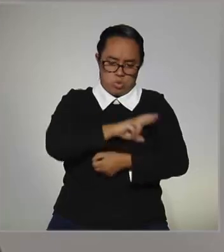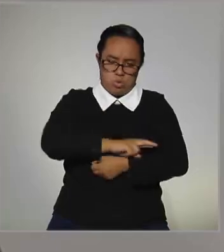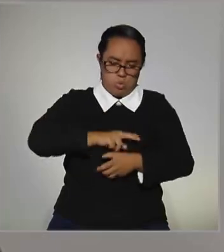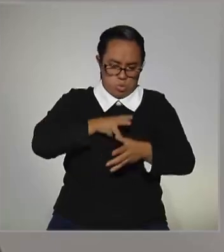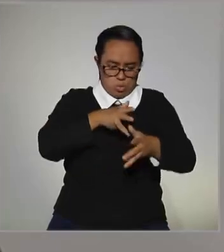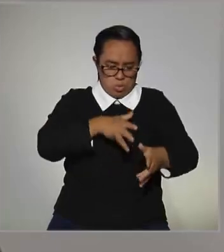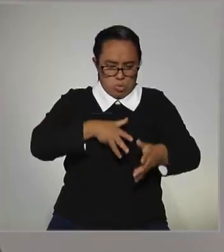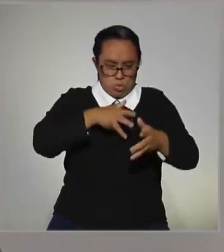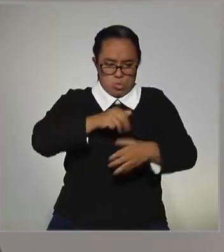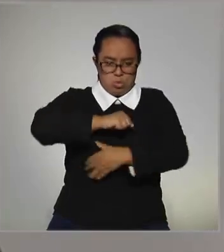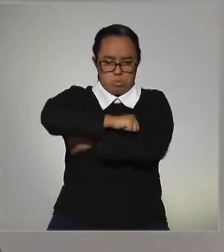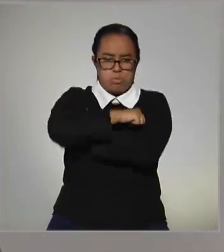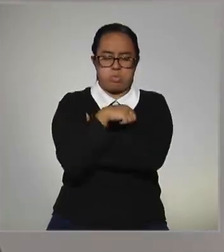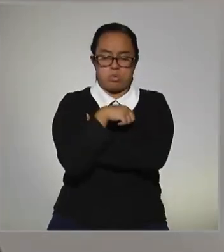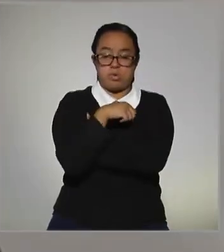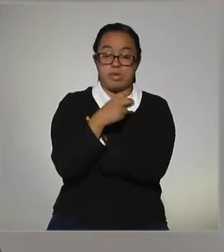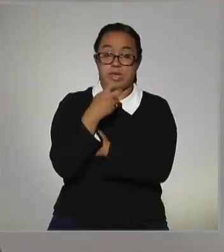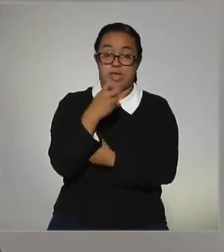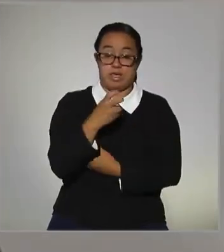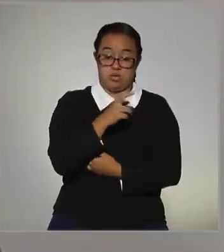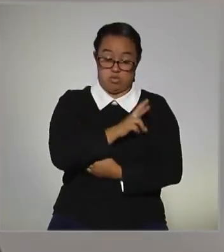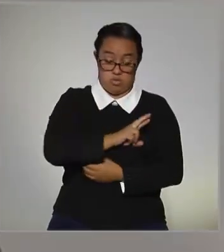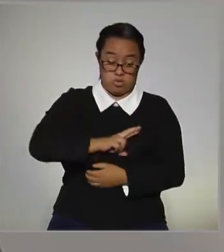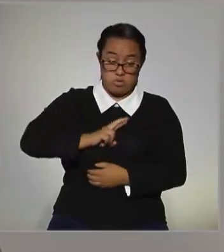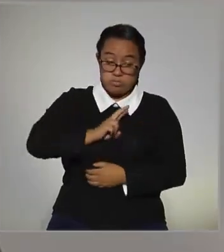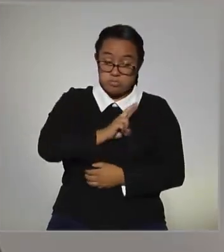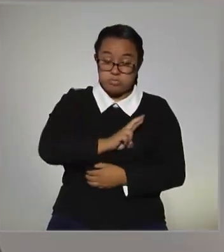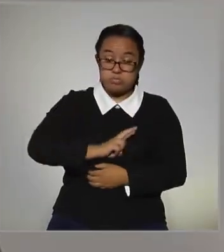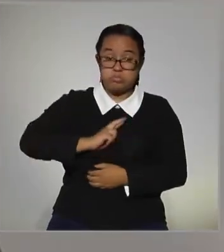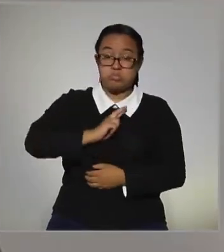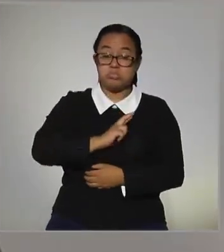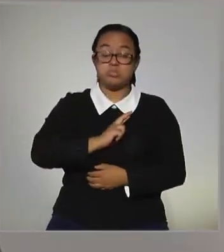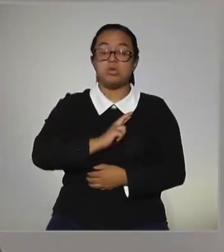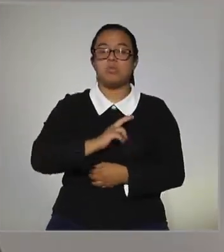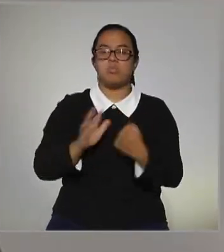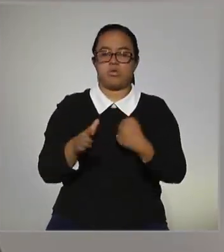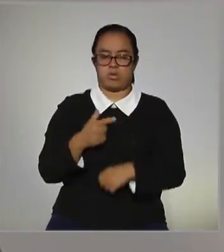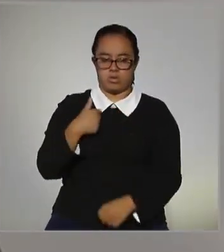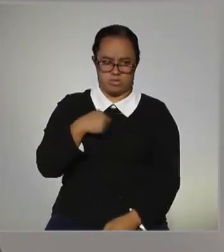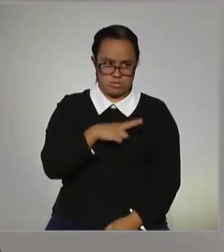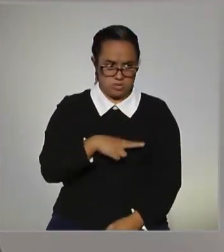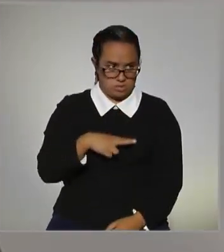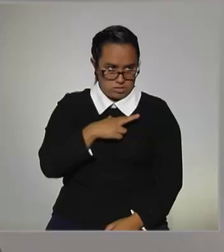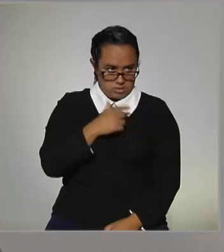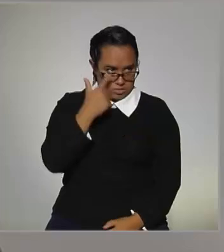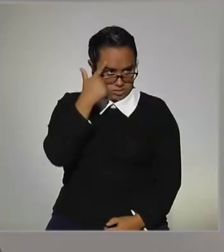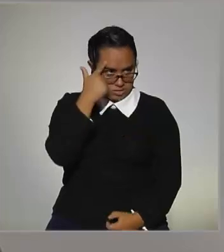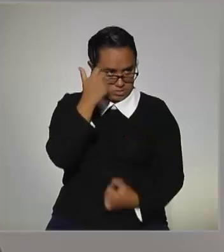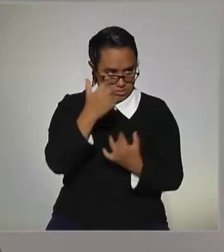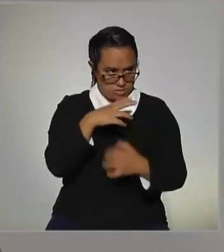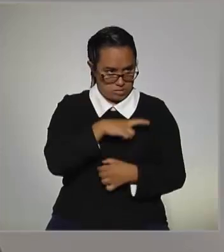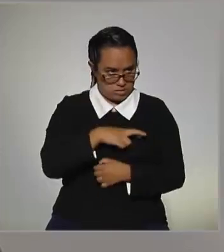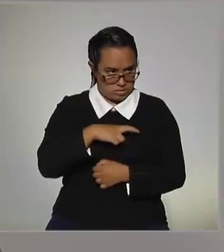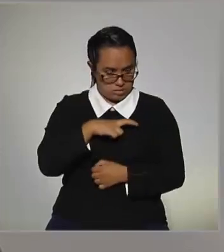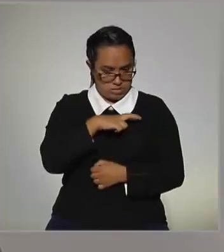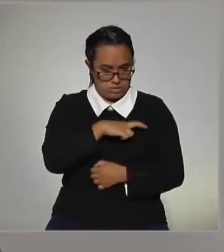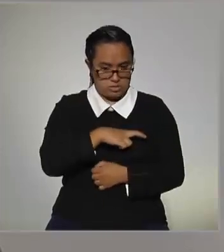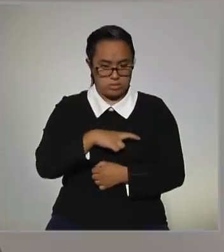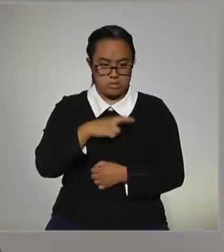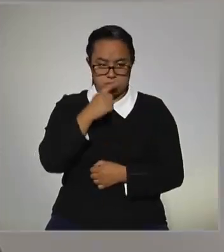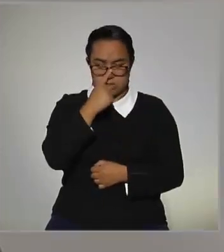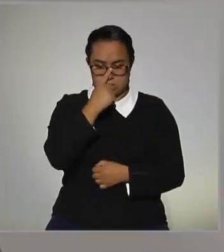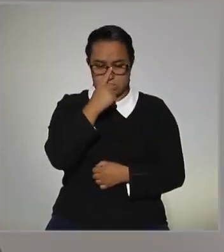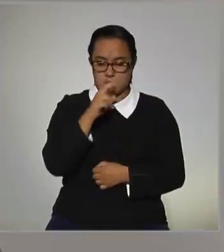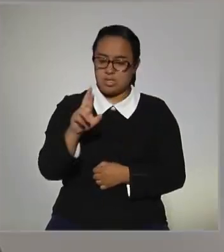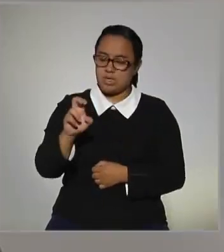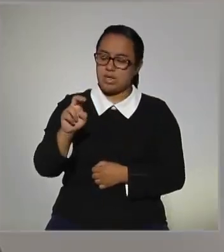también etimológicamente rencor es interesante, porque cuando uno está en el tiempo del rencor, en el estado del rencor, de la etimología del rencor, la palabra rencor tiene que